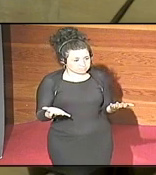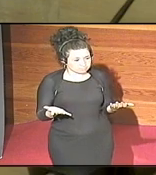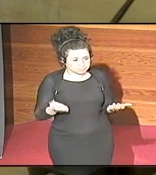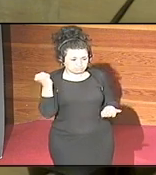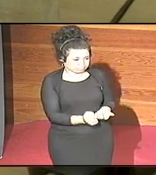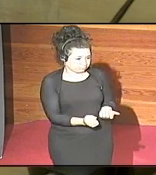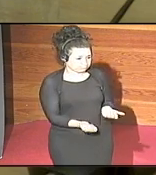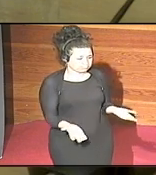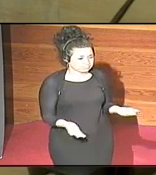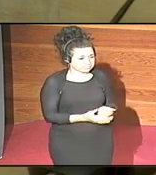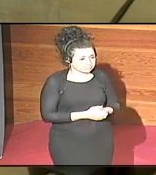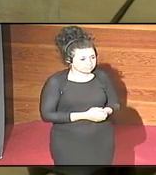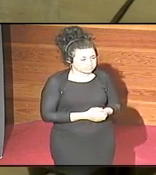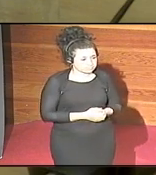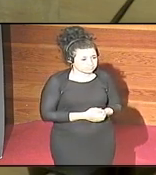matan.